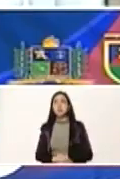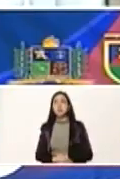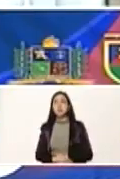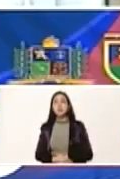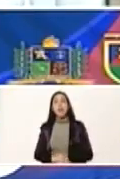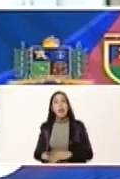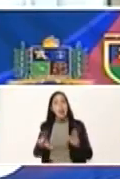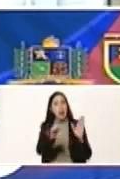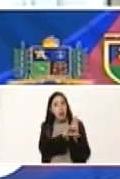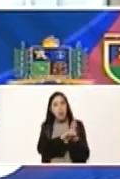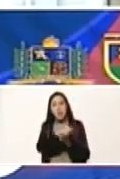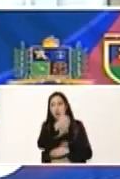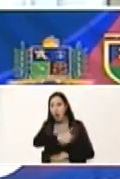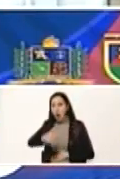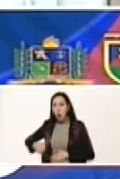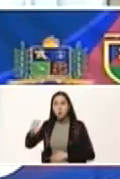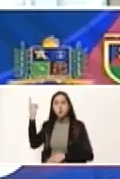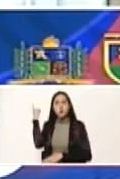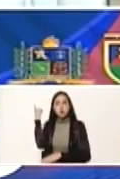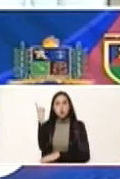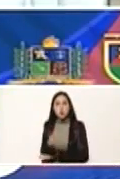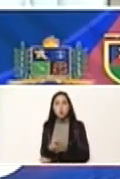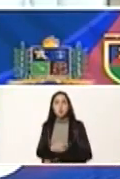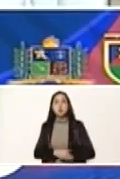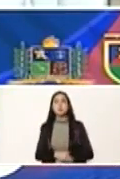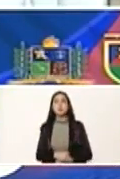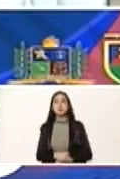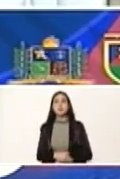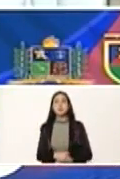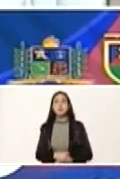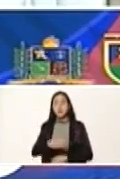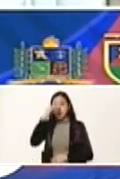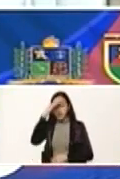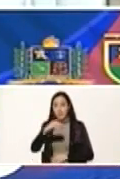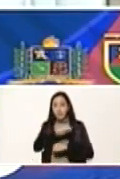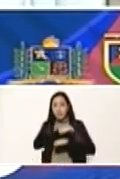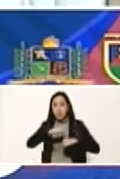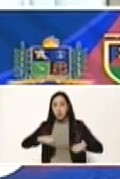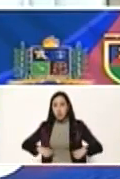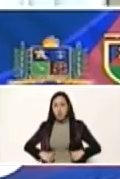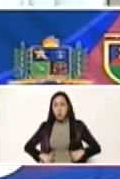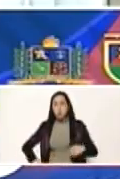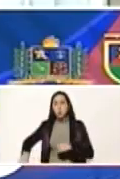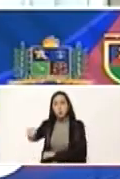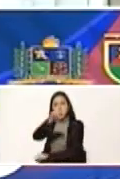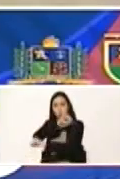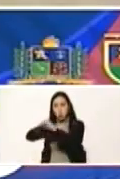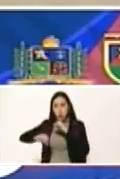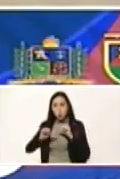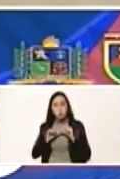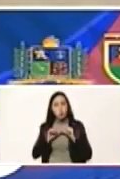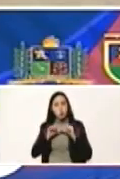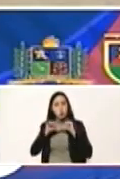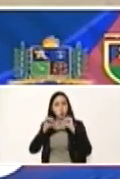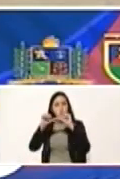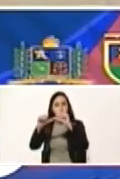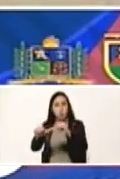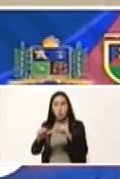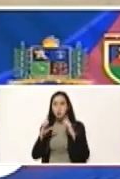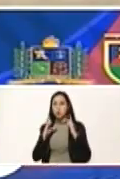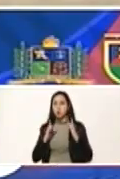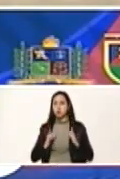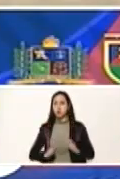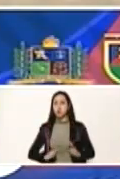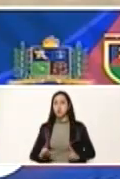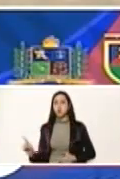las leyes y reglamentos militares, y no dar descanso a sus brazos, ni reposo a sus